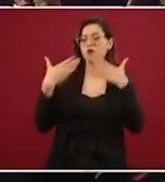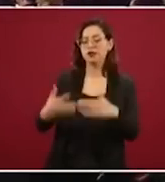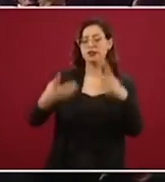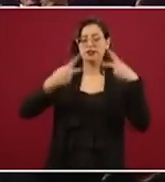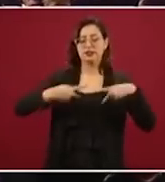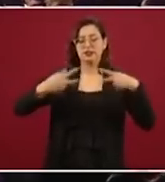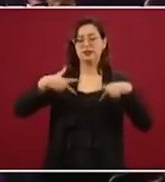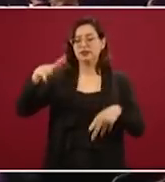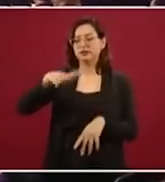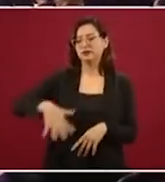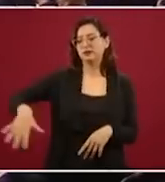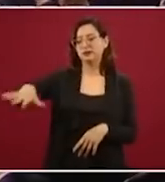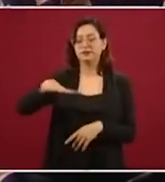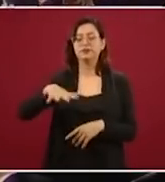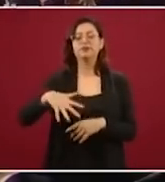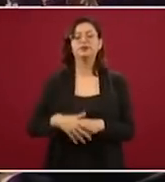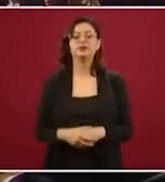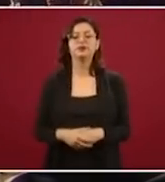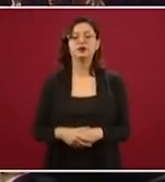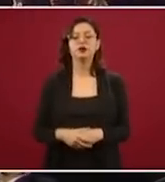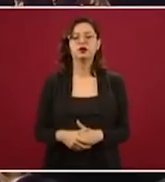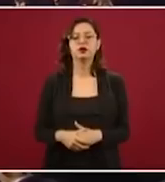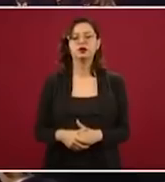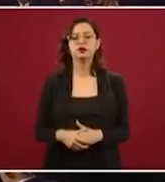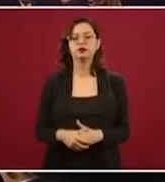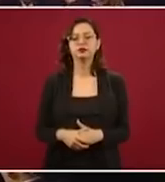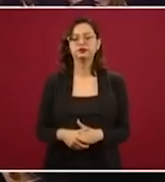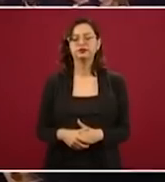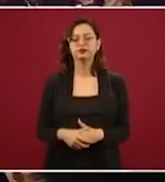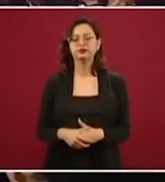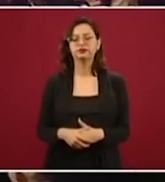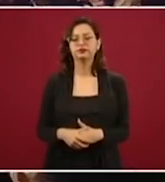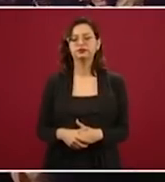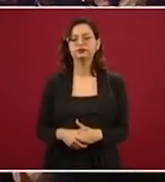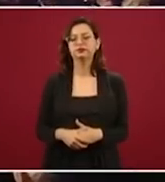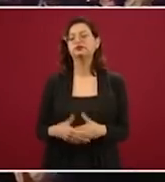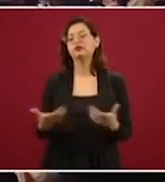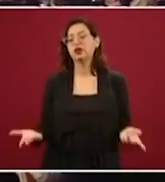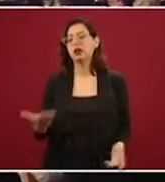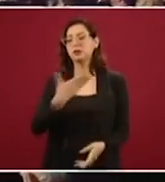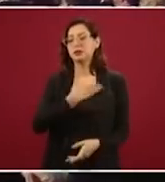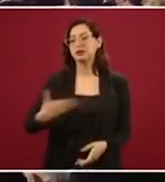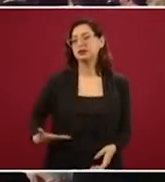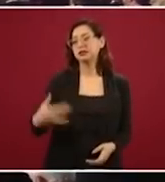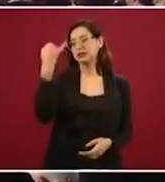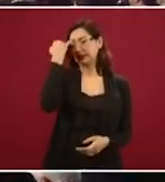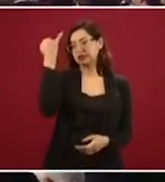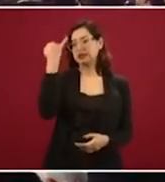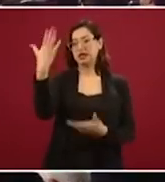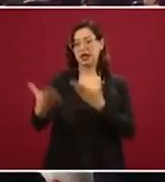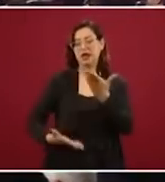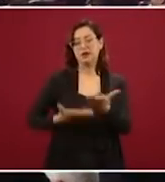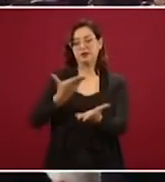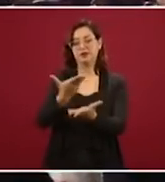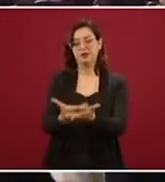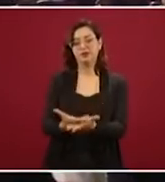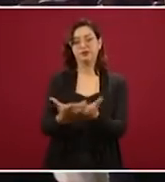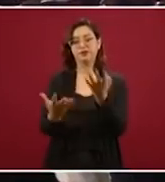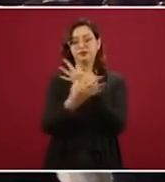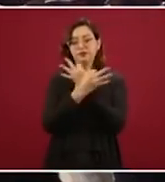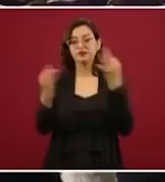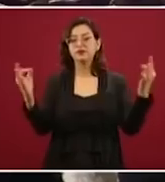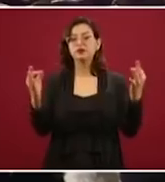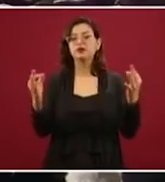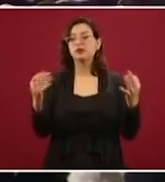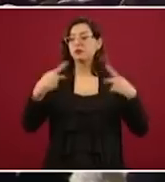confianzaciudadana.gob.mx, y parte de la idea que, digamos, que el propio presidente anunció cuando era presidente electo, de que había que confiar